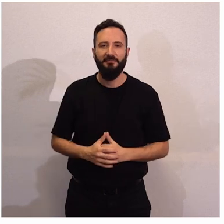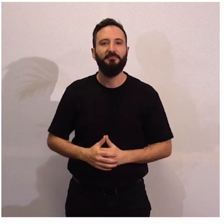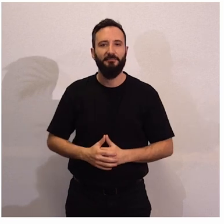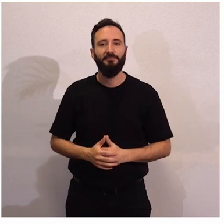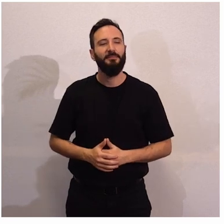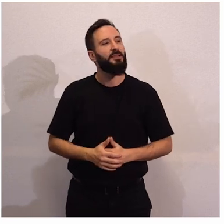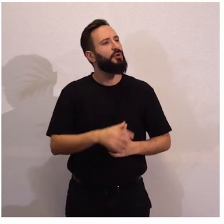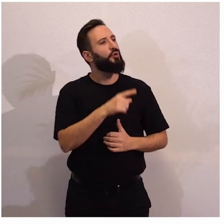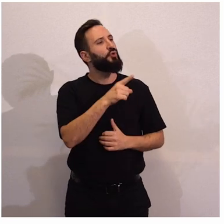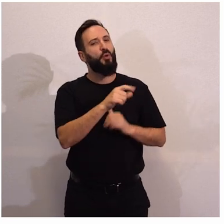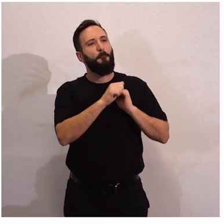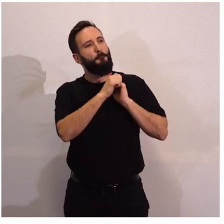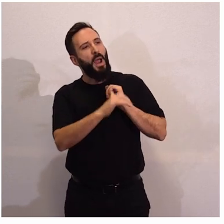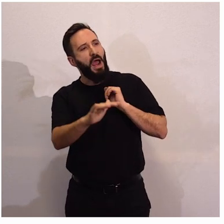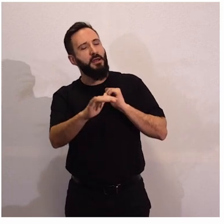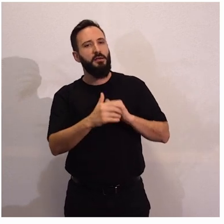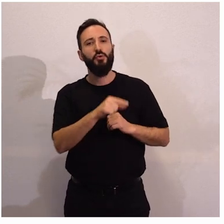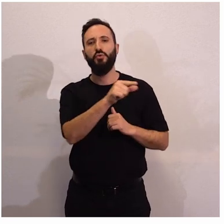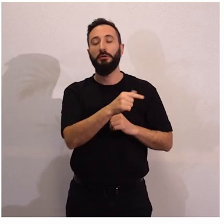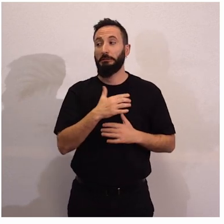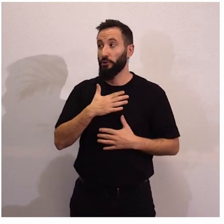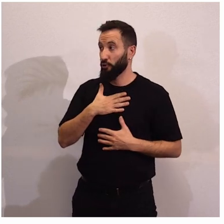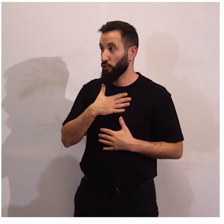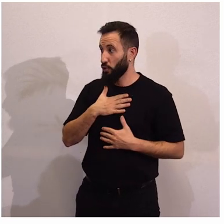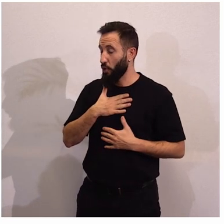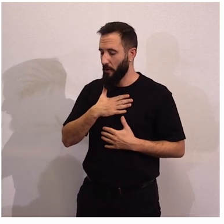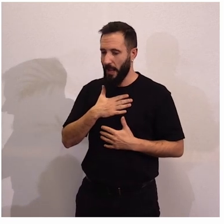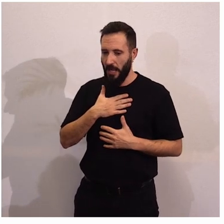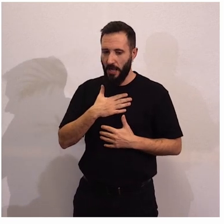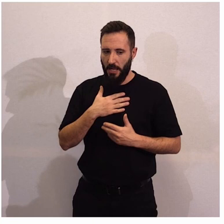¿Y por tu parte, Mar? Y yo, pues vamos a ver,